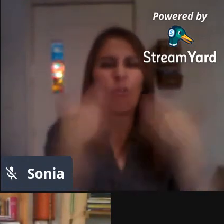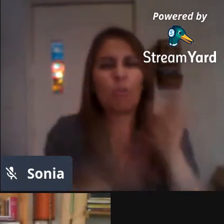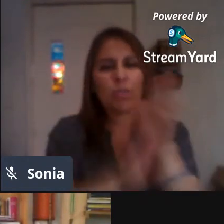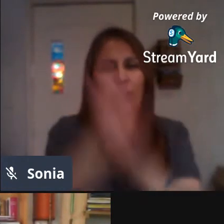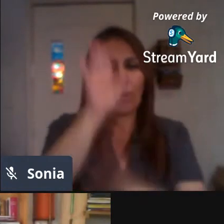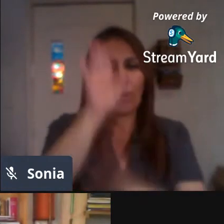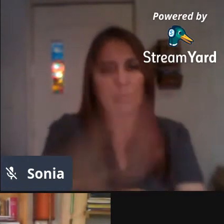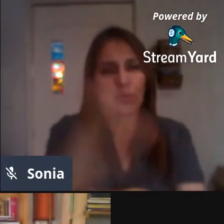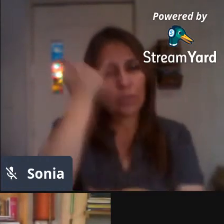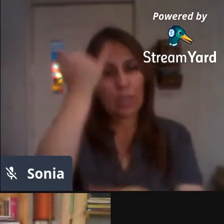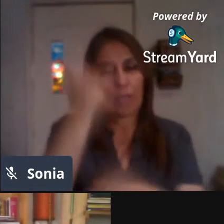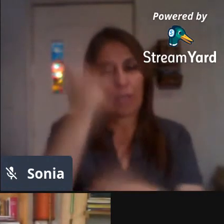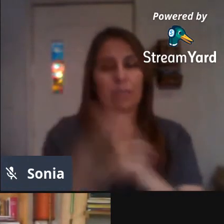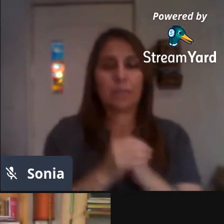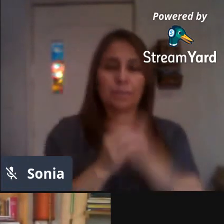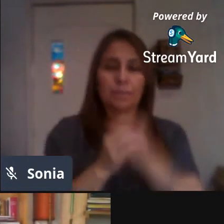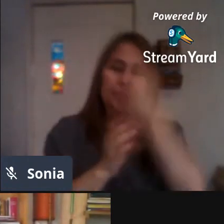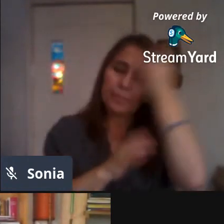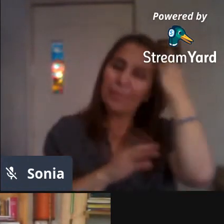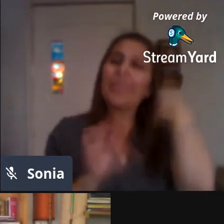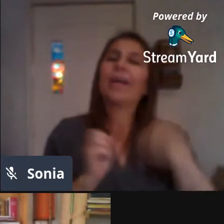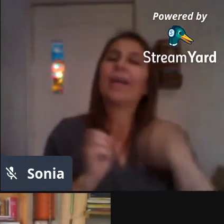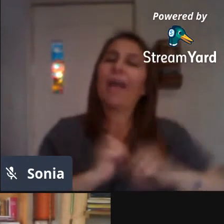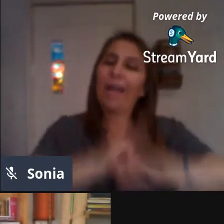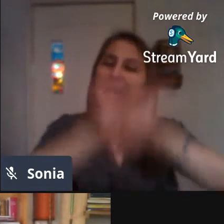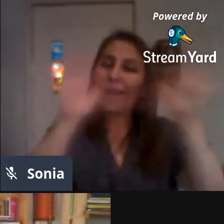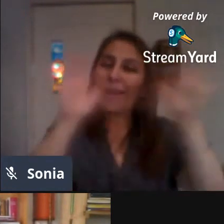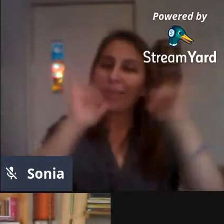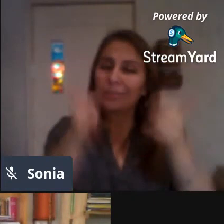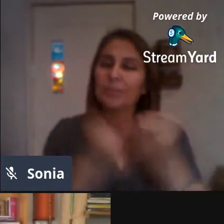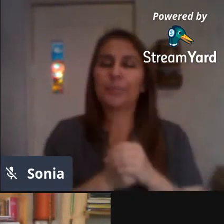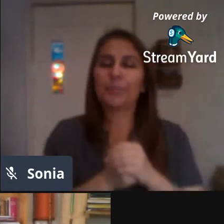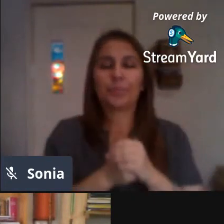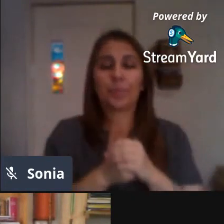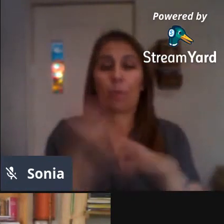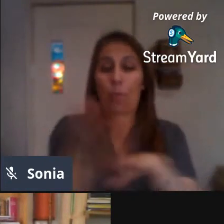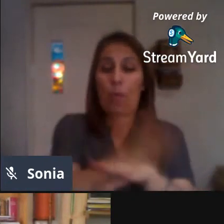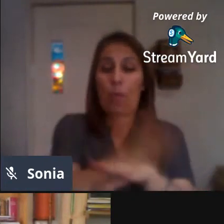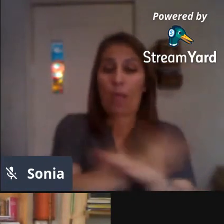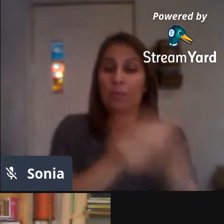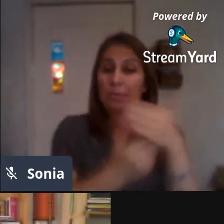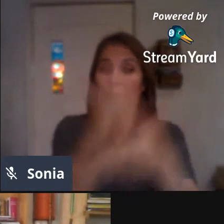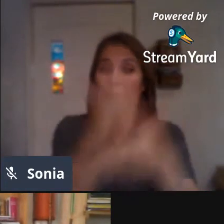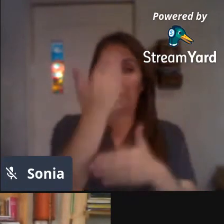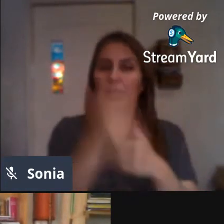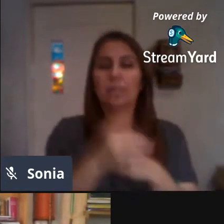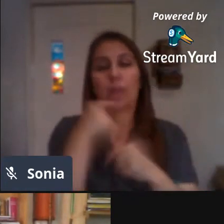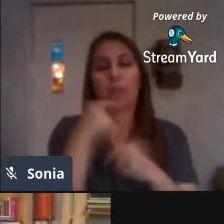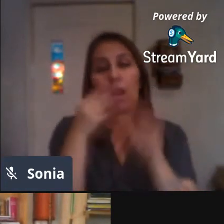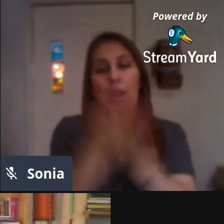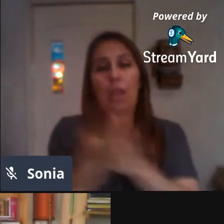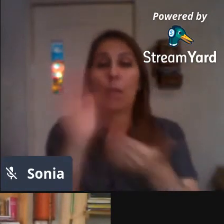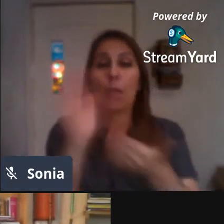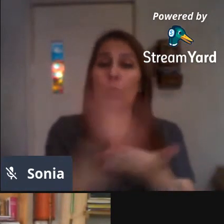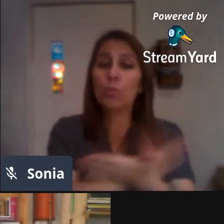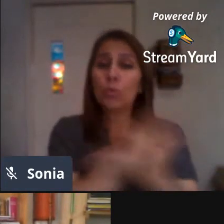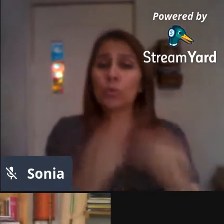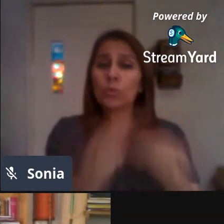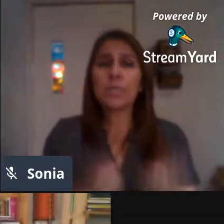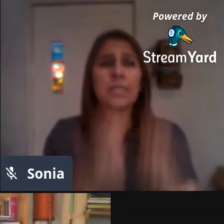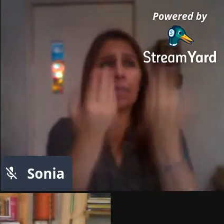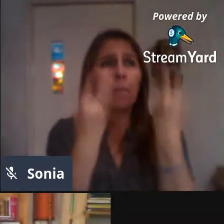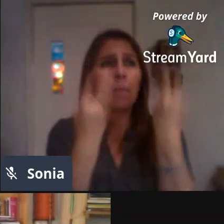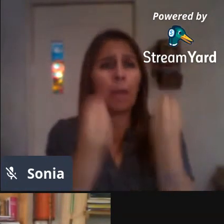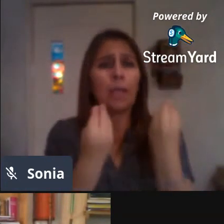bueno claro que sí pues es que precisamente como les decía al inicio la música nos ha servido también para encontrar esas otras